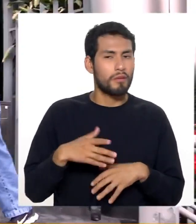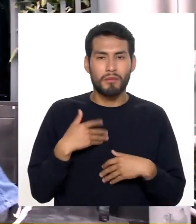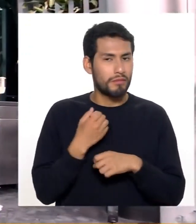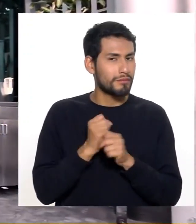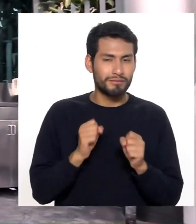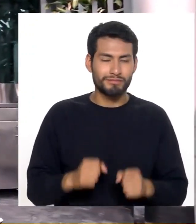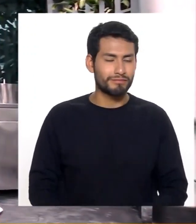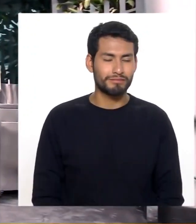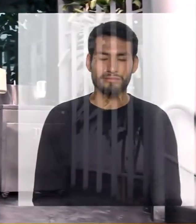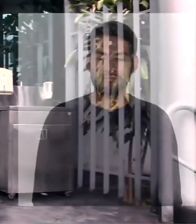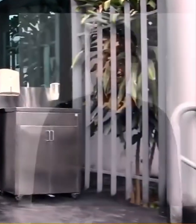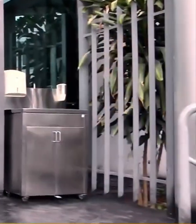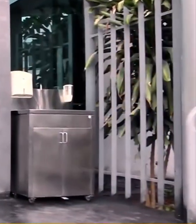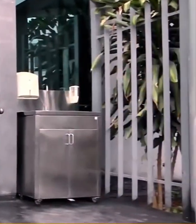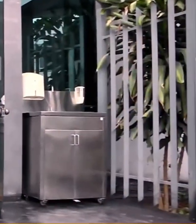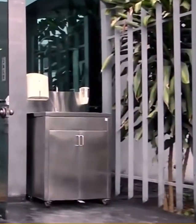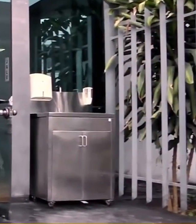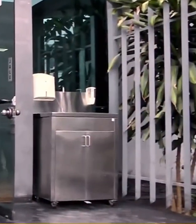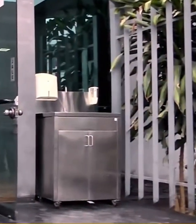piernas.